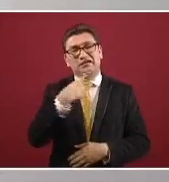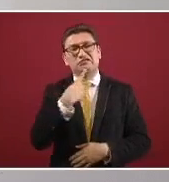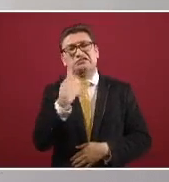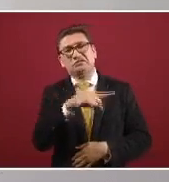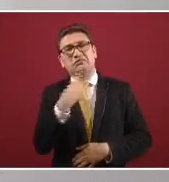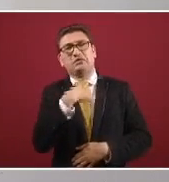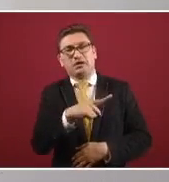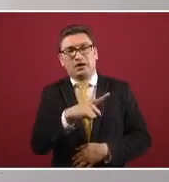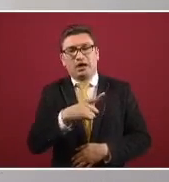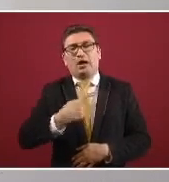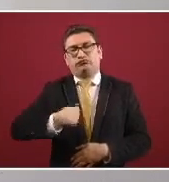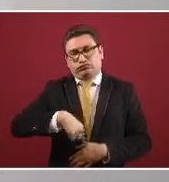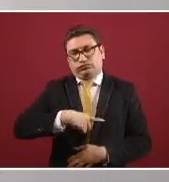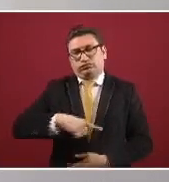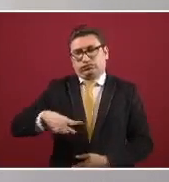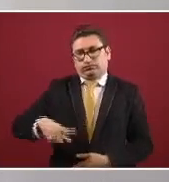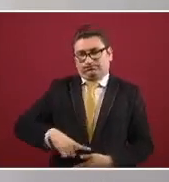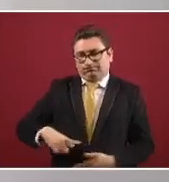tenemos que